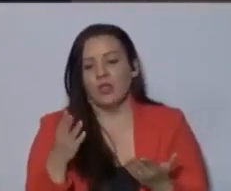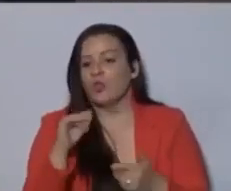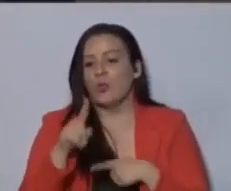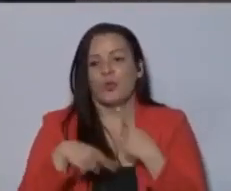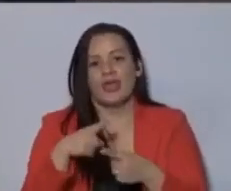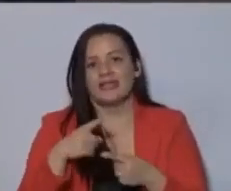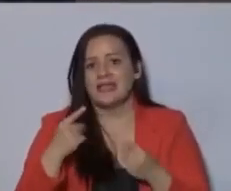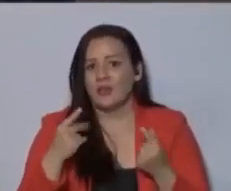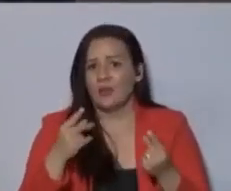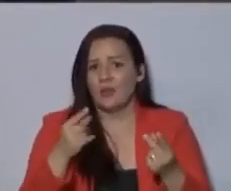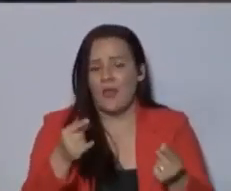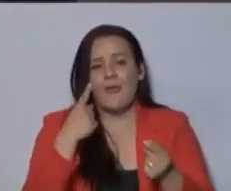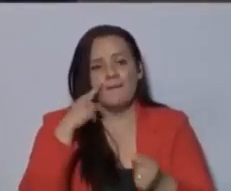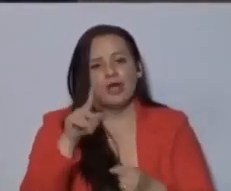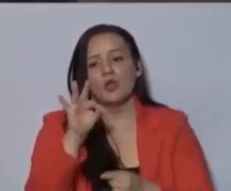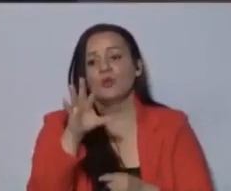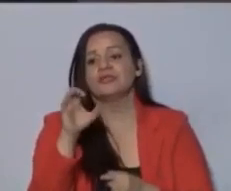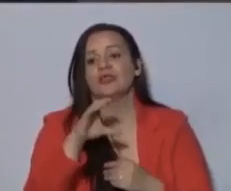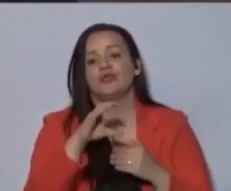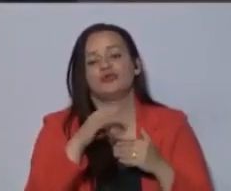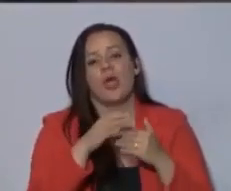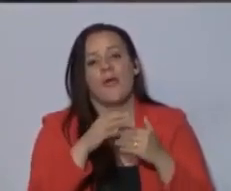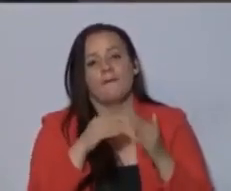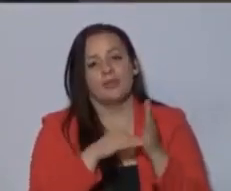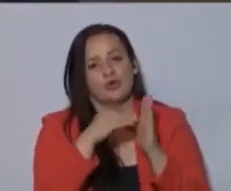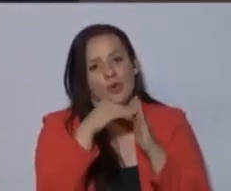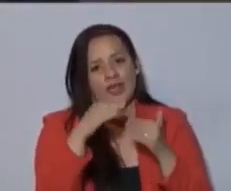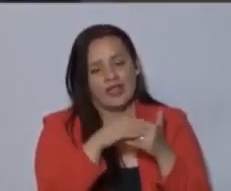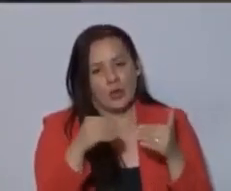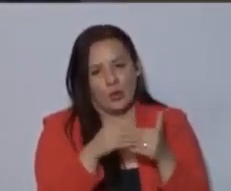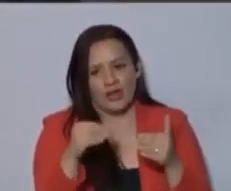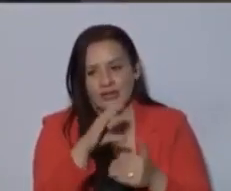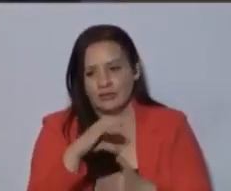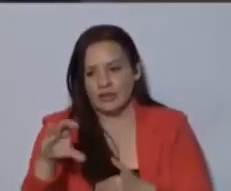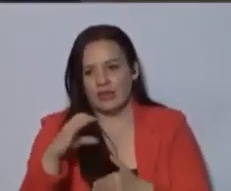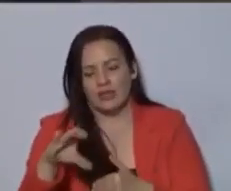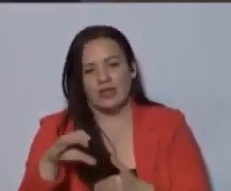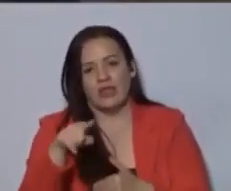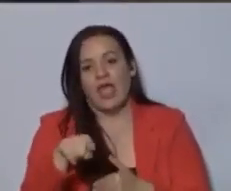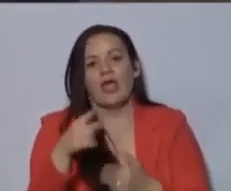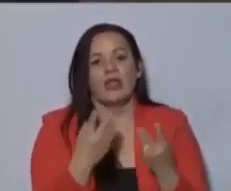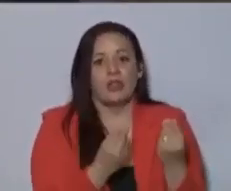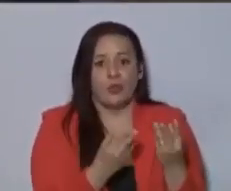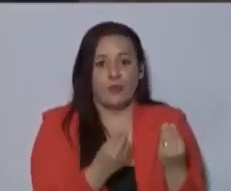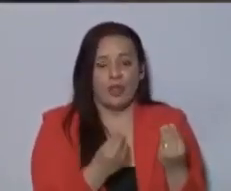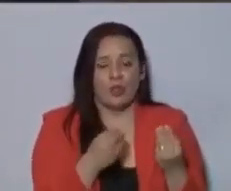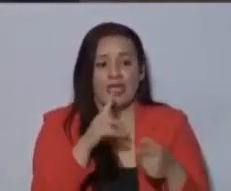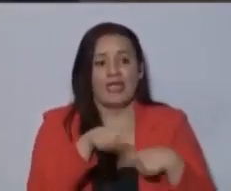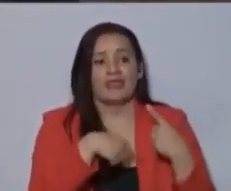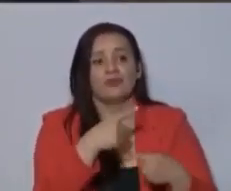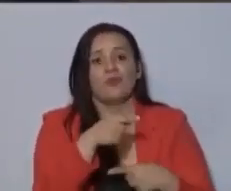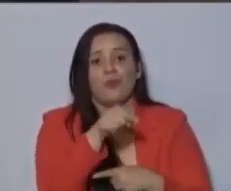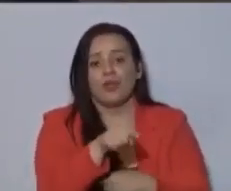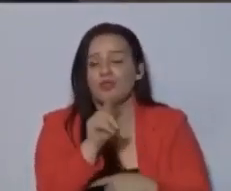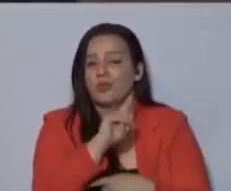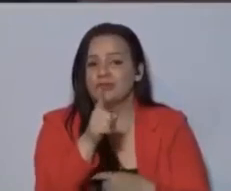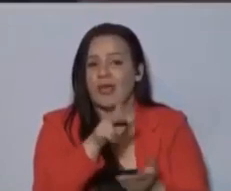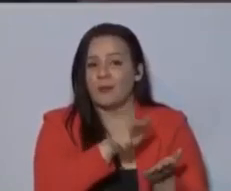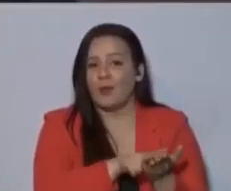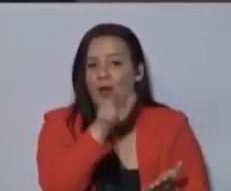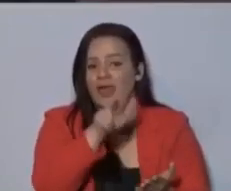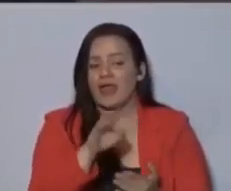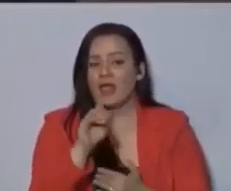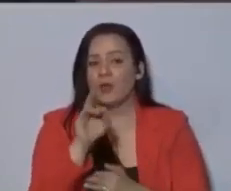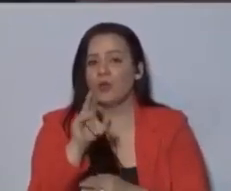a colocar esos 900 millones de dólares, porque entonces ahí sí les dio miedo que los eurobonos no se fueran a aprobar. Y los compañeros diputadas